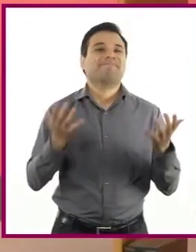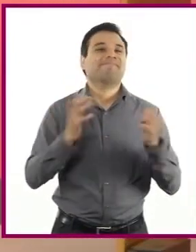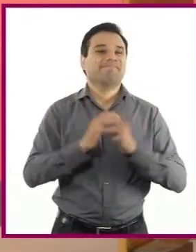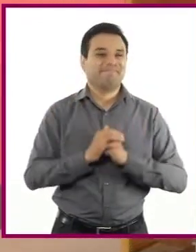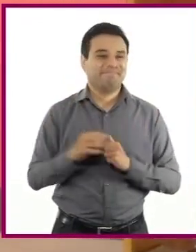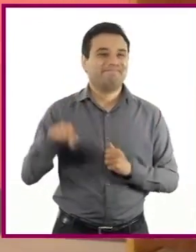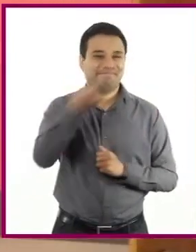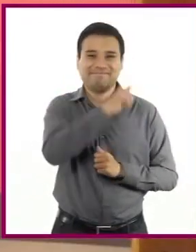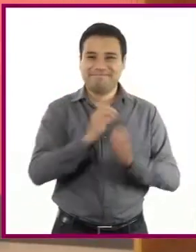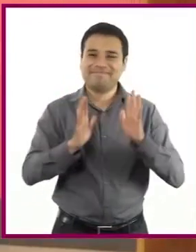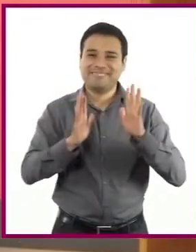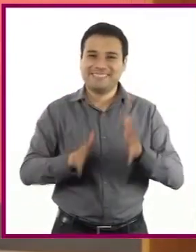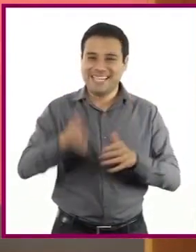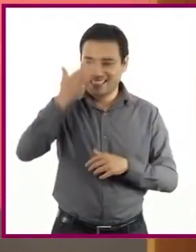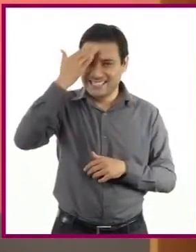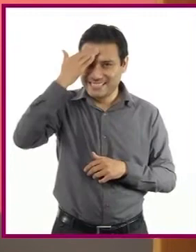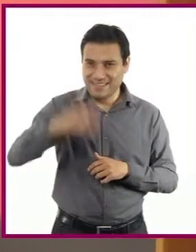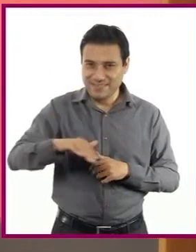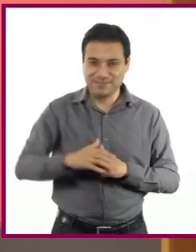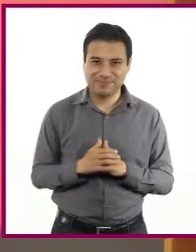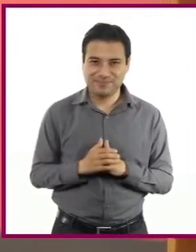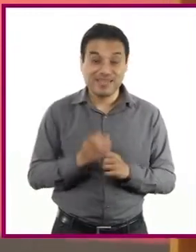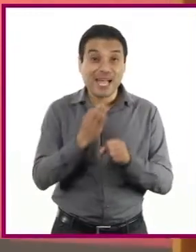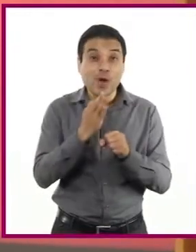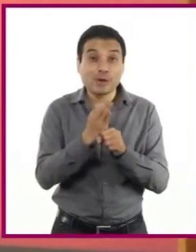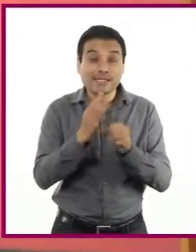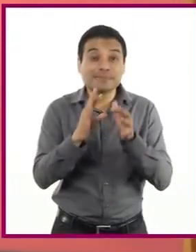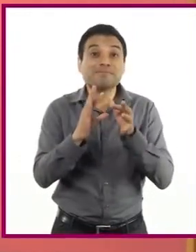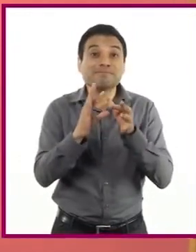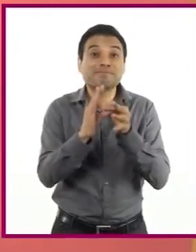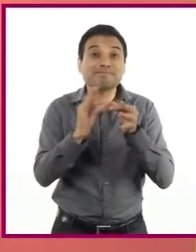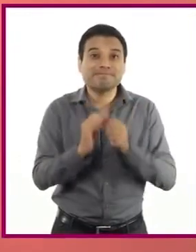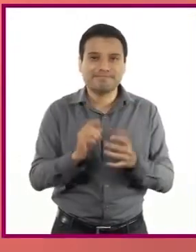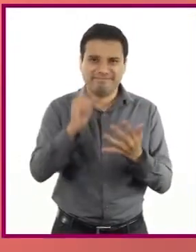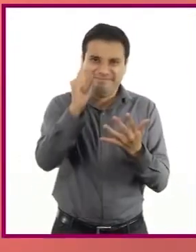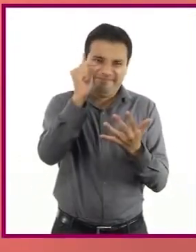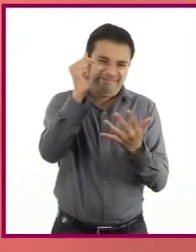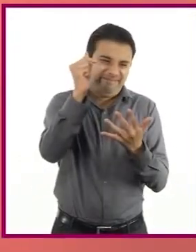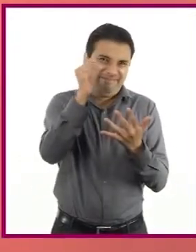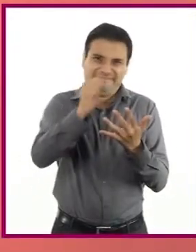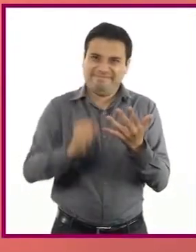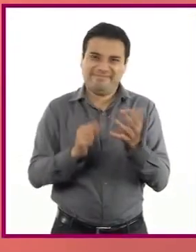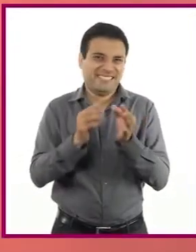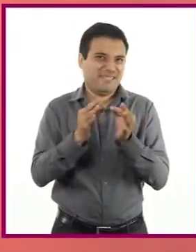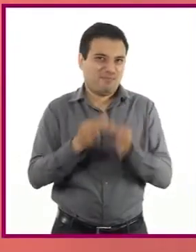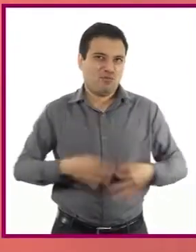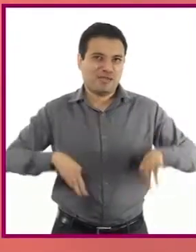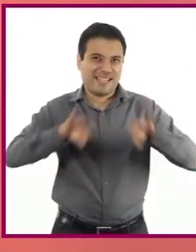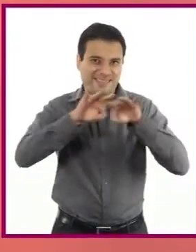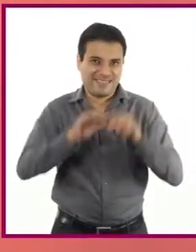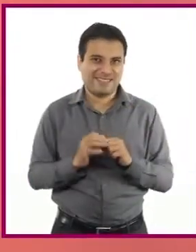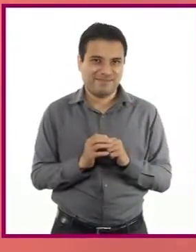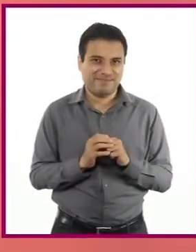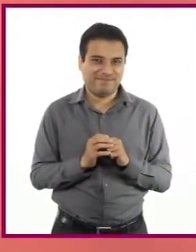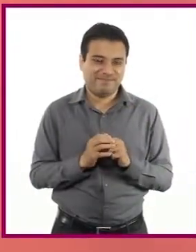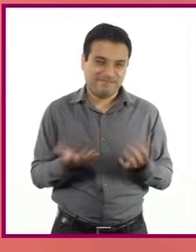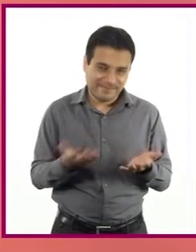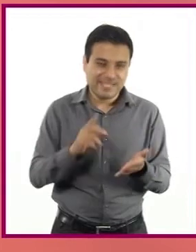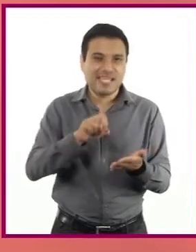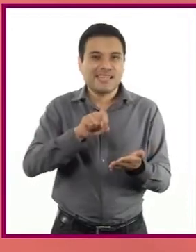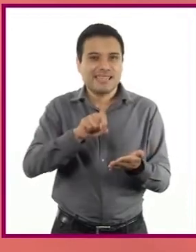tienen! Conoceremos aspectos sumamente importantes acerca de los diccionarios y